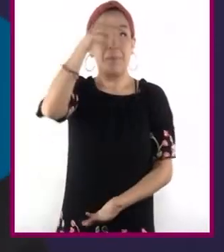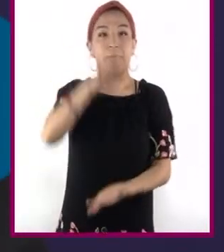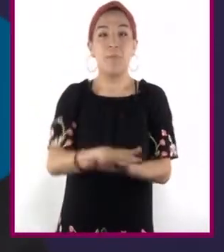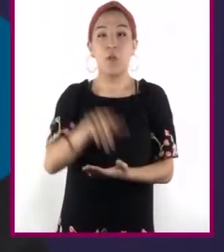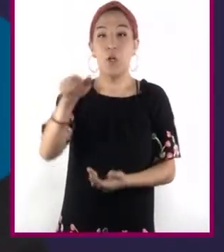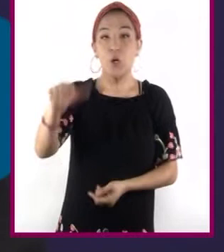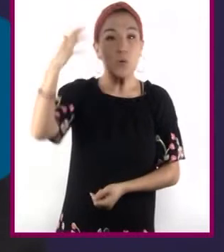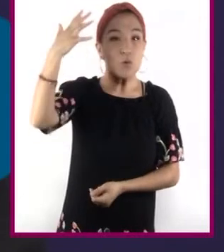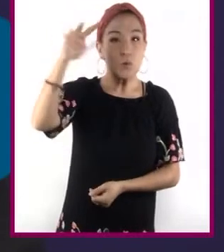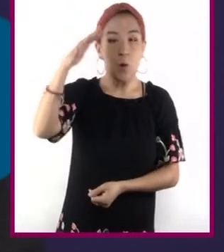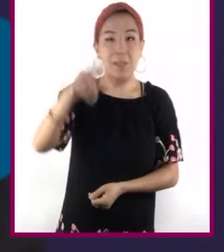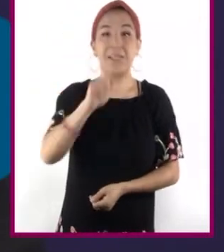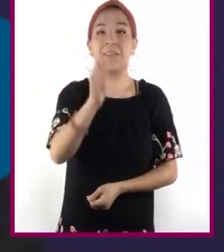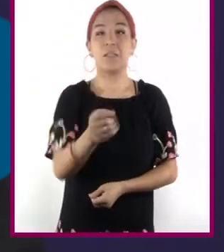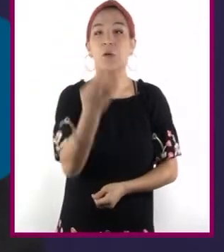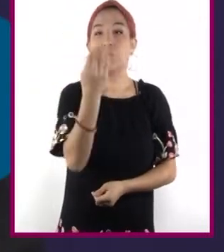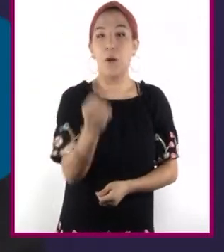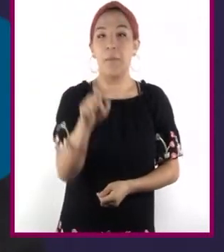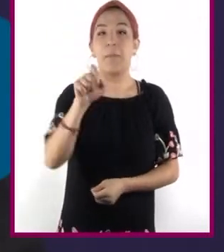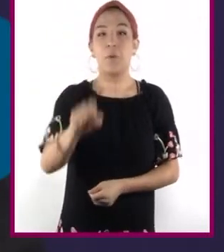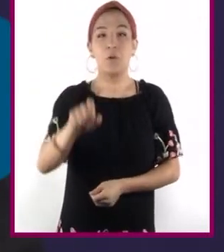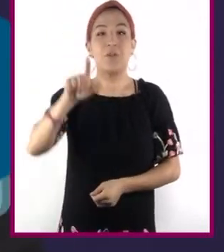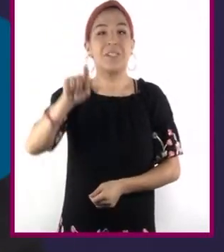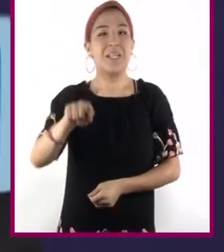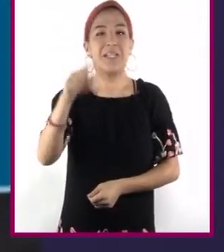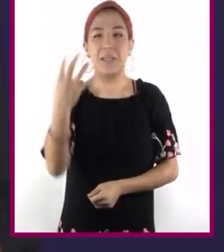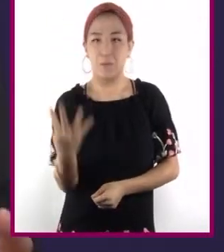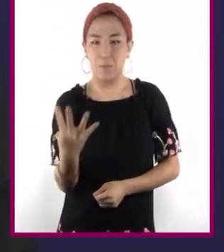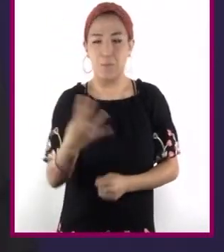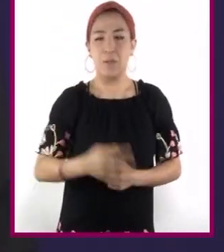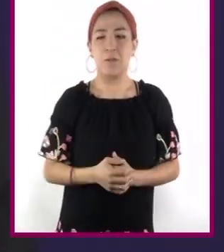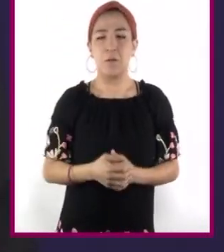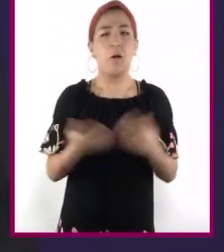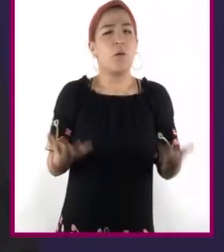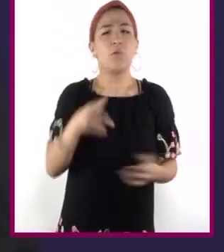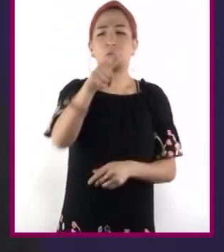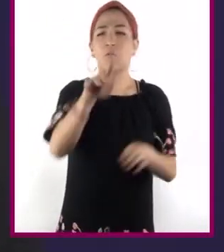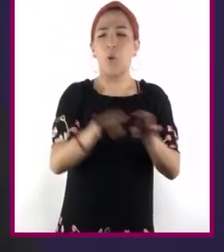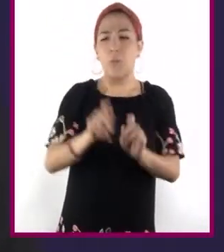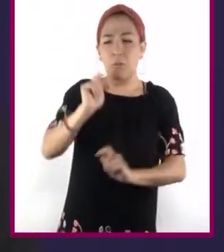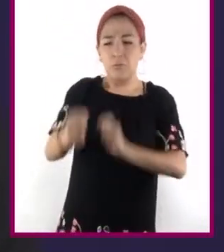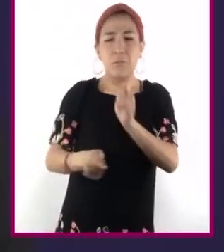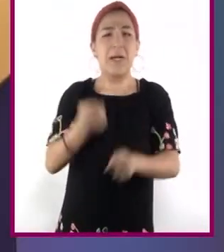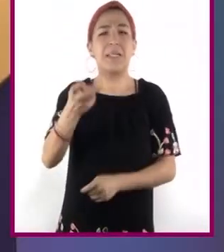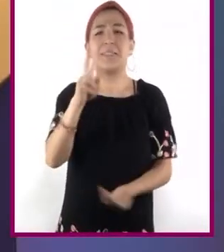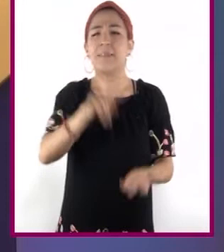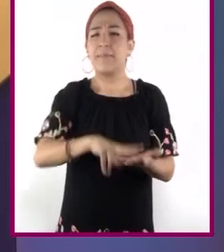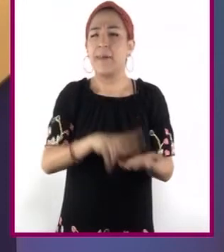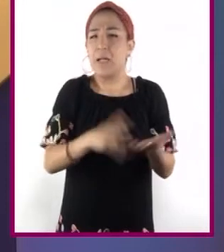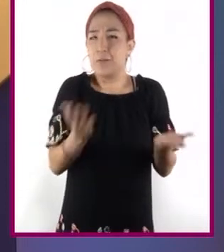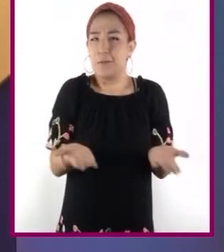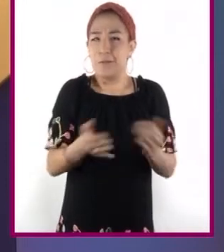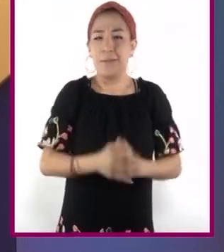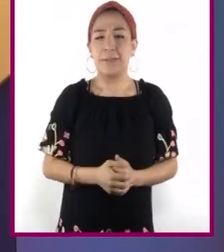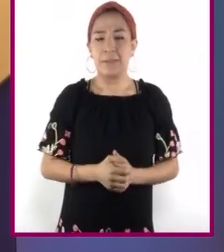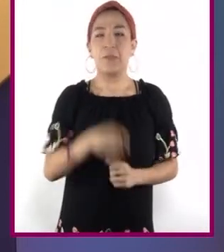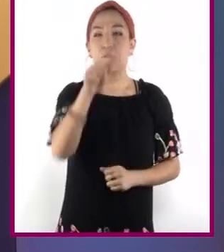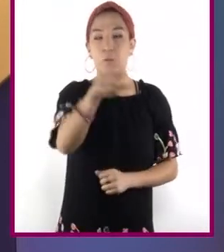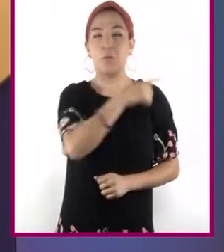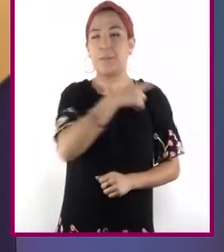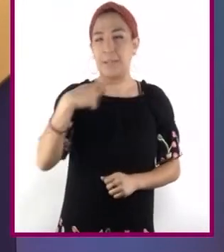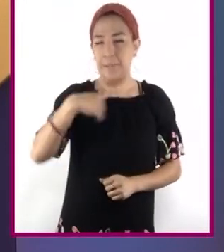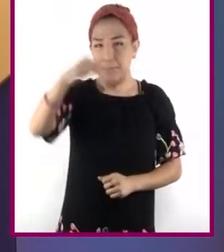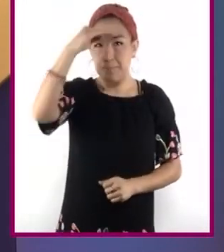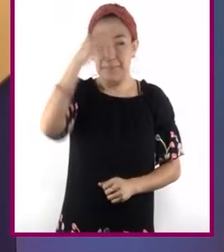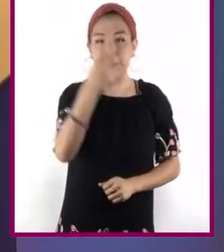salió Sol es de 9.74. ¿Cómo interpretarían esos valores? Consideren que